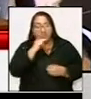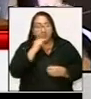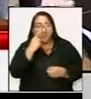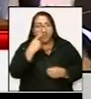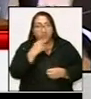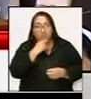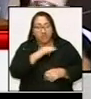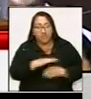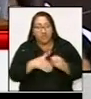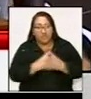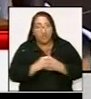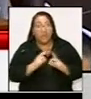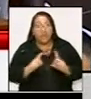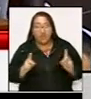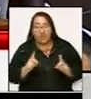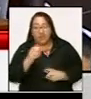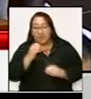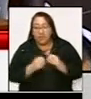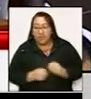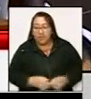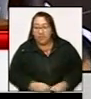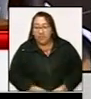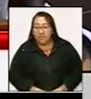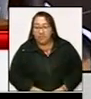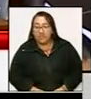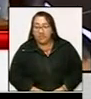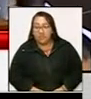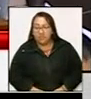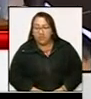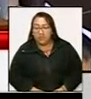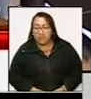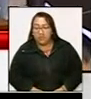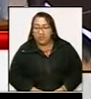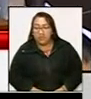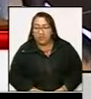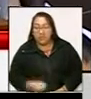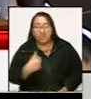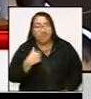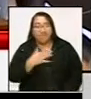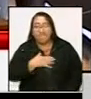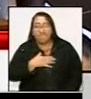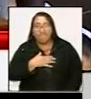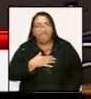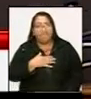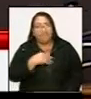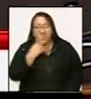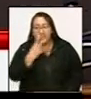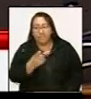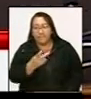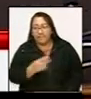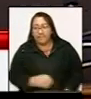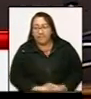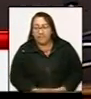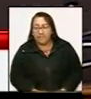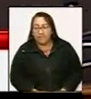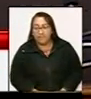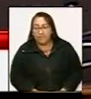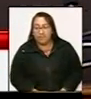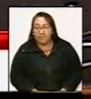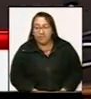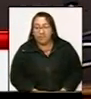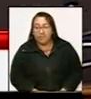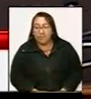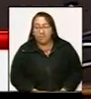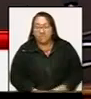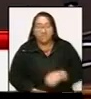varones. Sin embargo, a la fecha, por ejemplo, es penoso y vergonzoso ver que